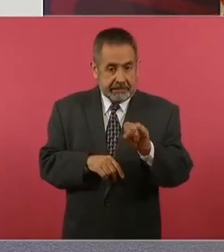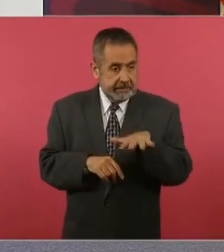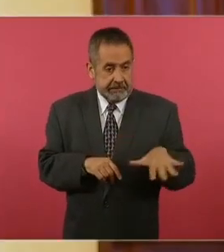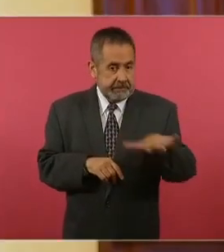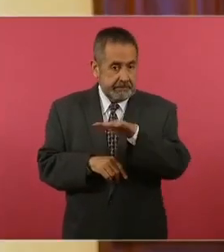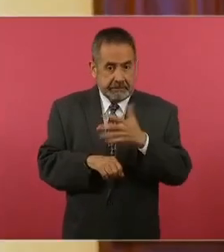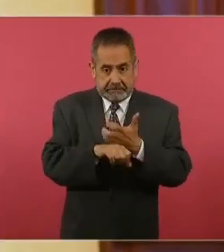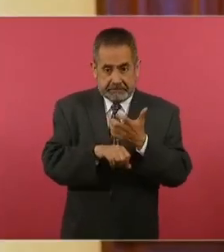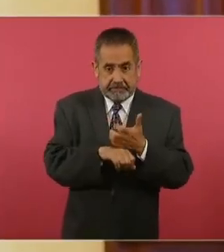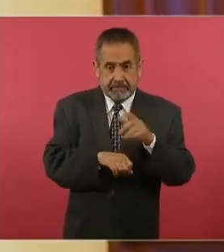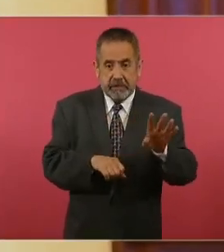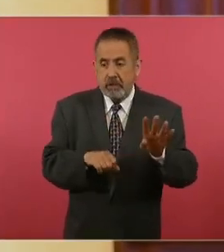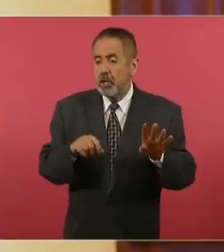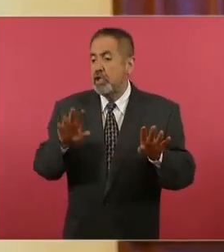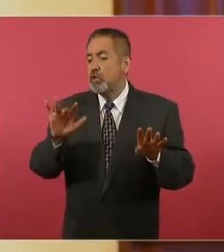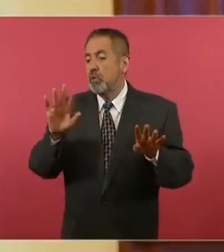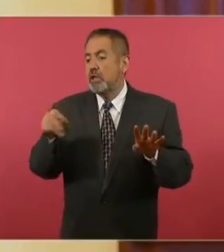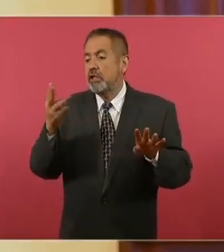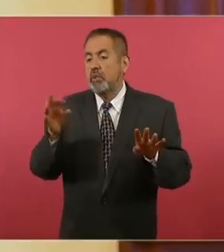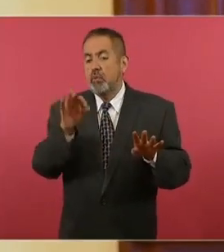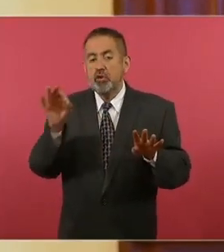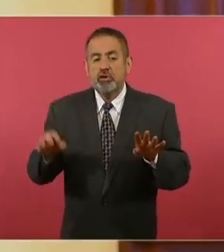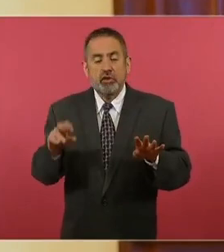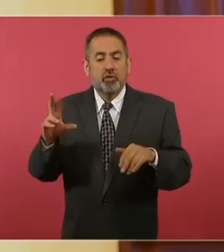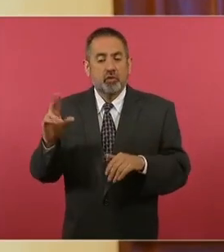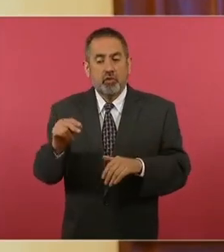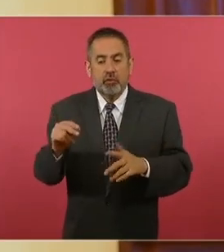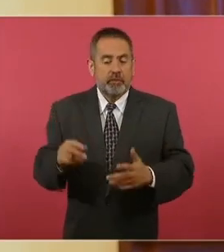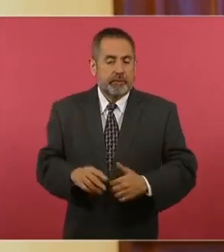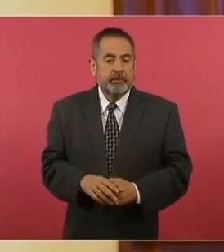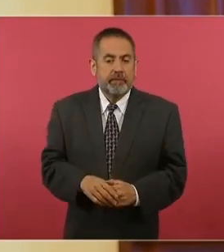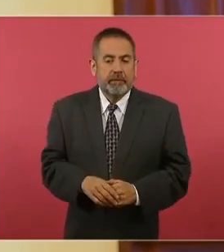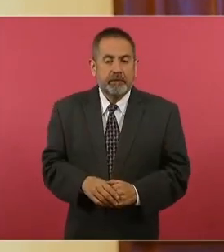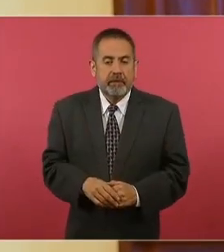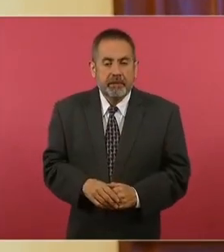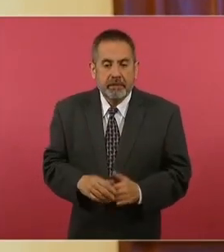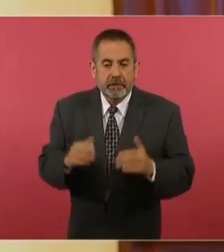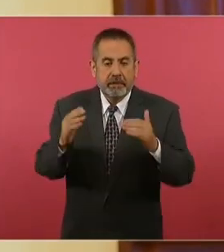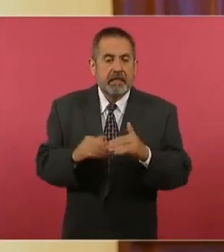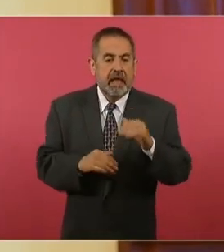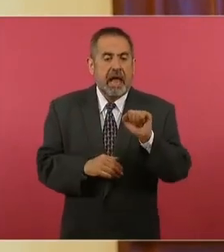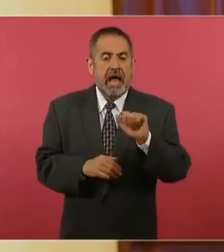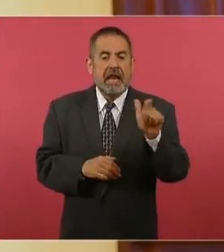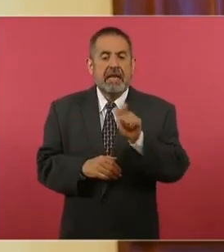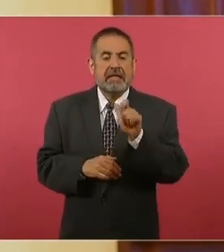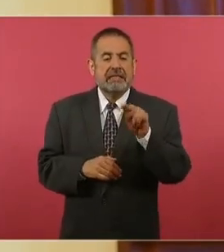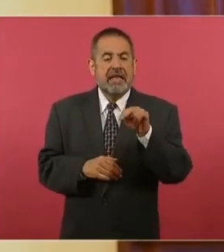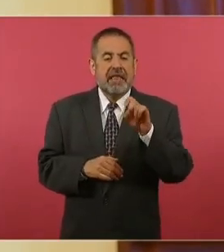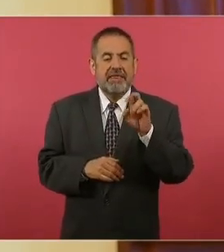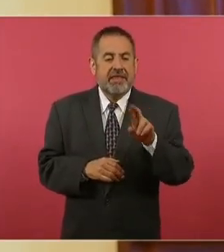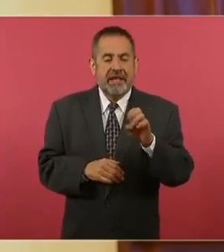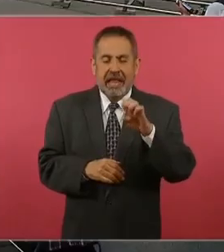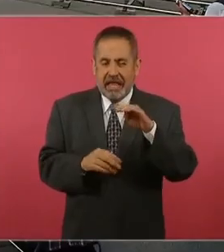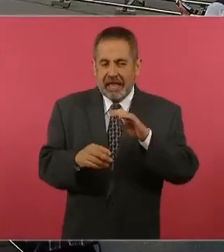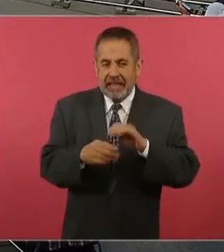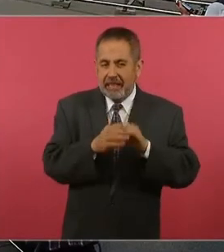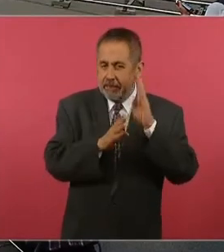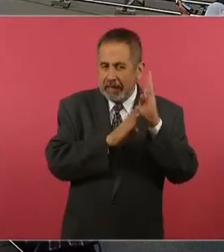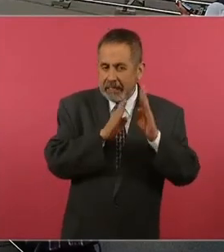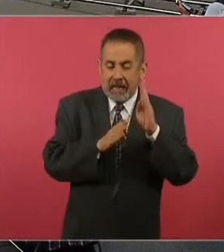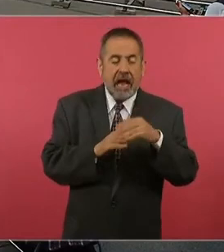ciudadanos estadounidenses frente al 53% de rechazo. Le sigue Alexander De Croo, de Bélgica,